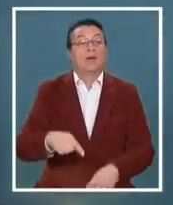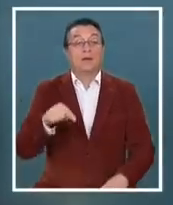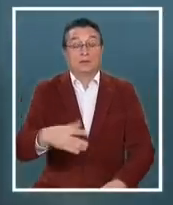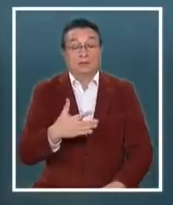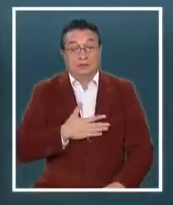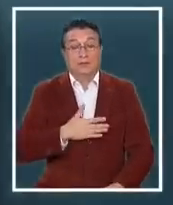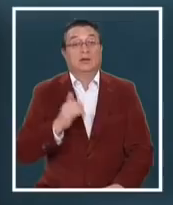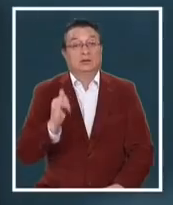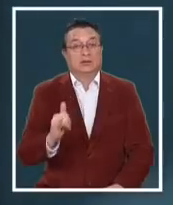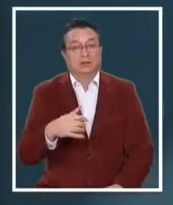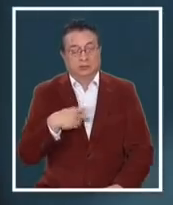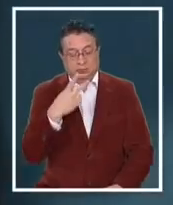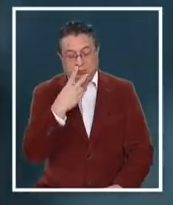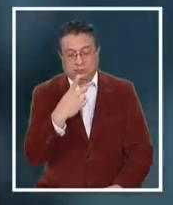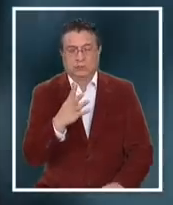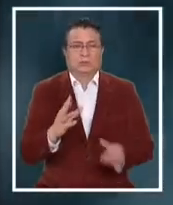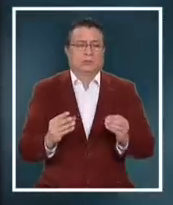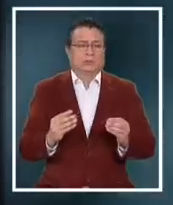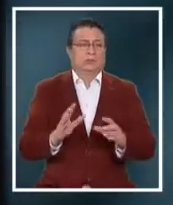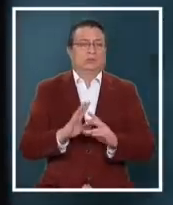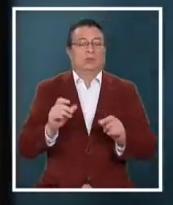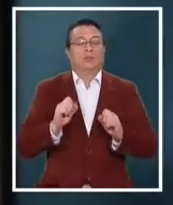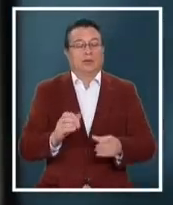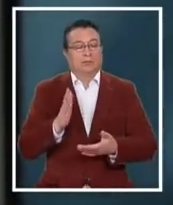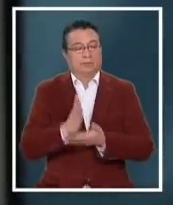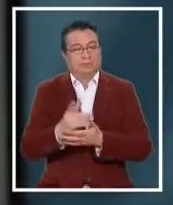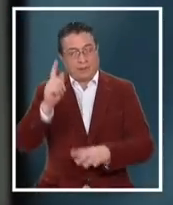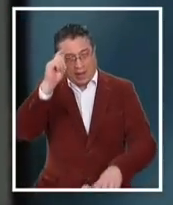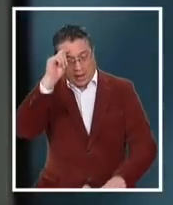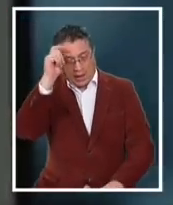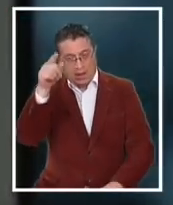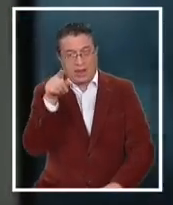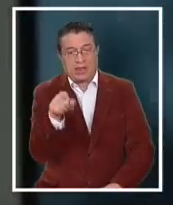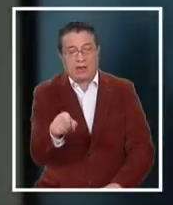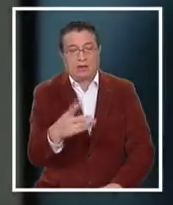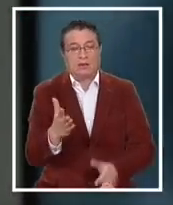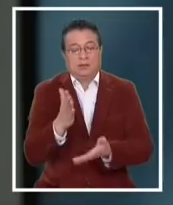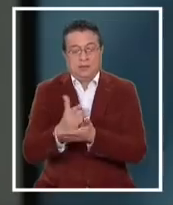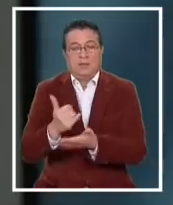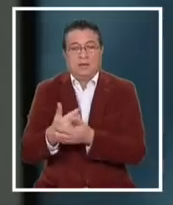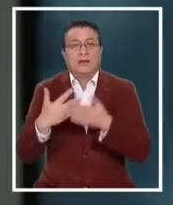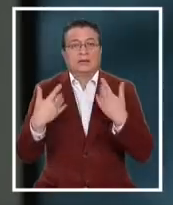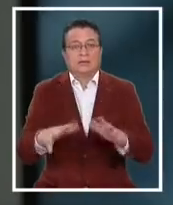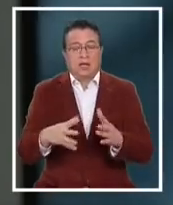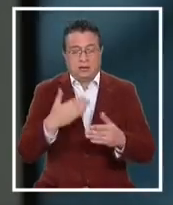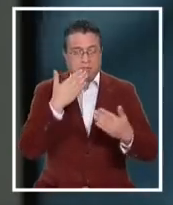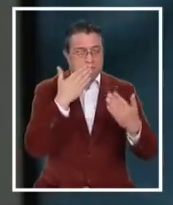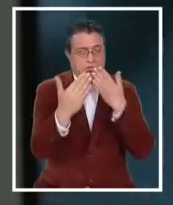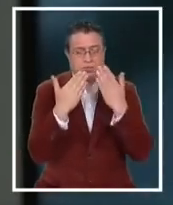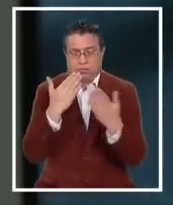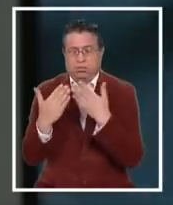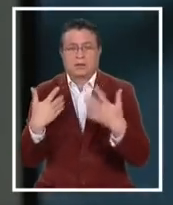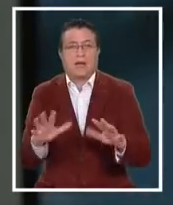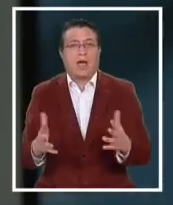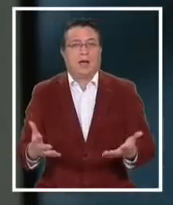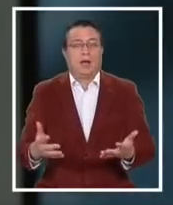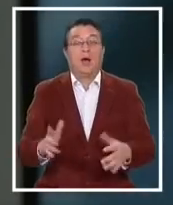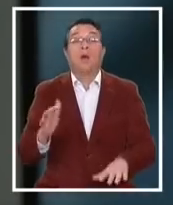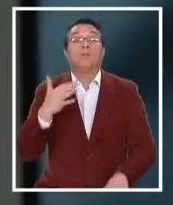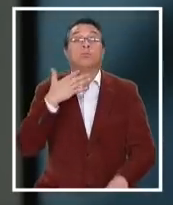sí me parece que es mezquino poder condicionar esta iniciativa a esas medidas que ya estaban en discusión. Sí.